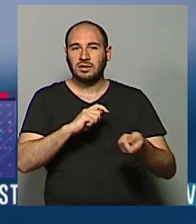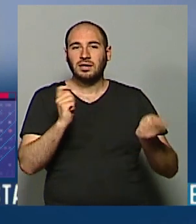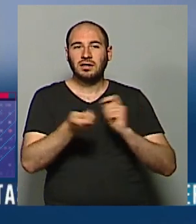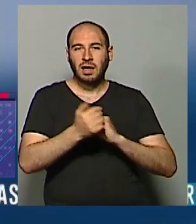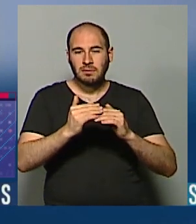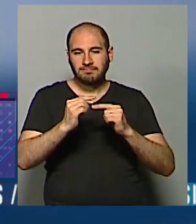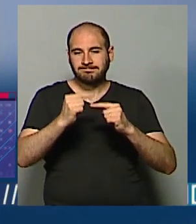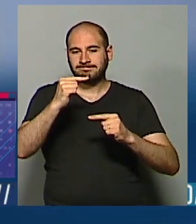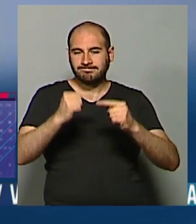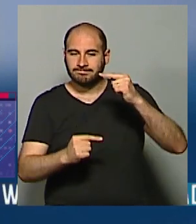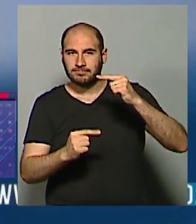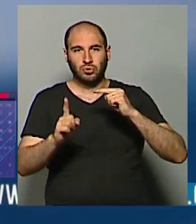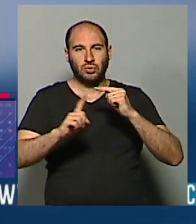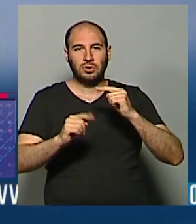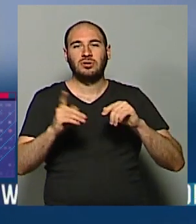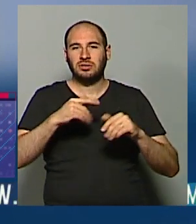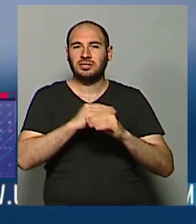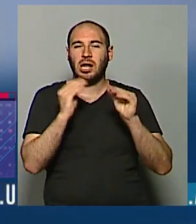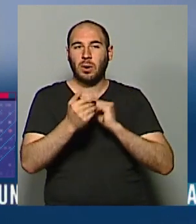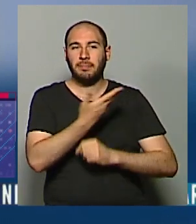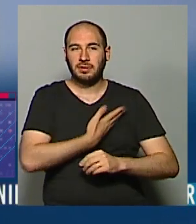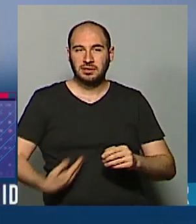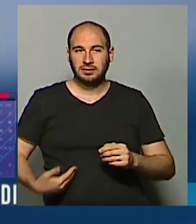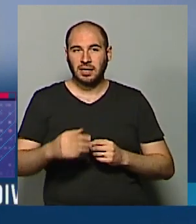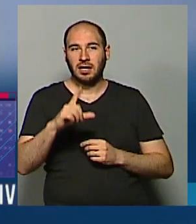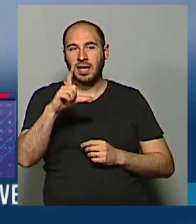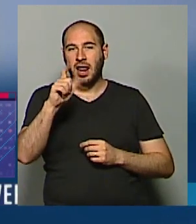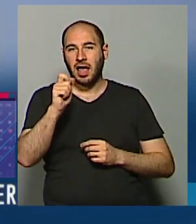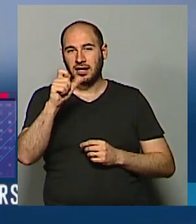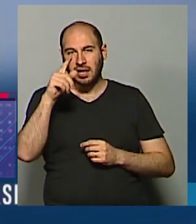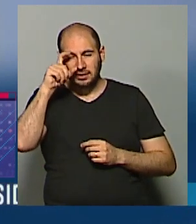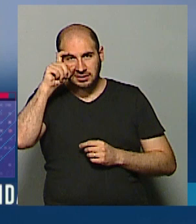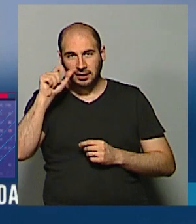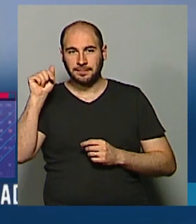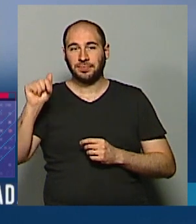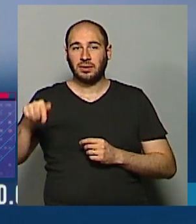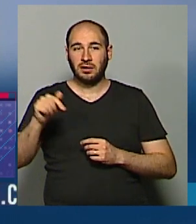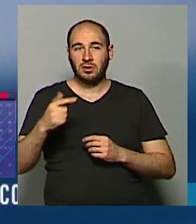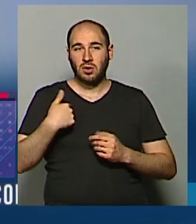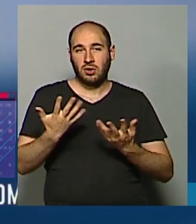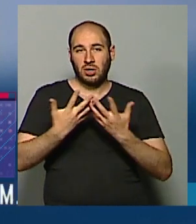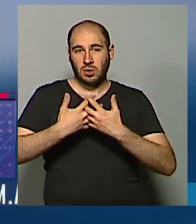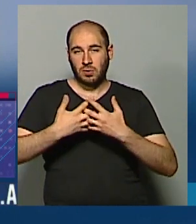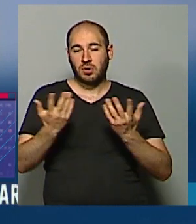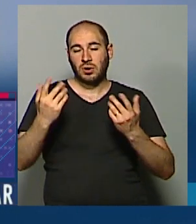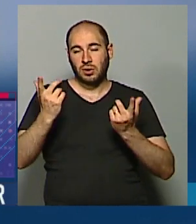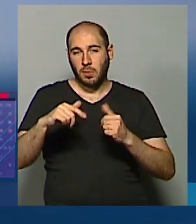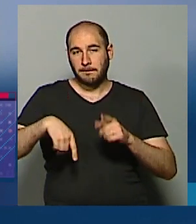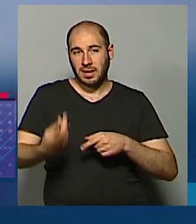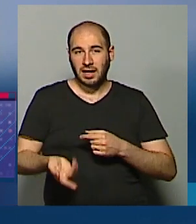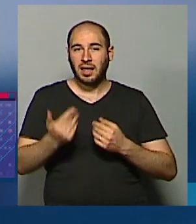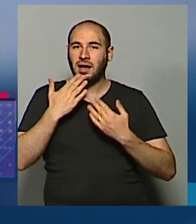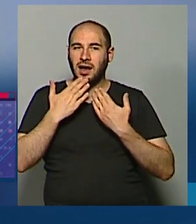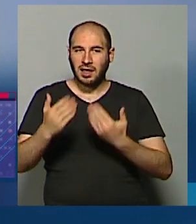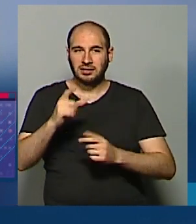la tendencia, por lo tanto saludamos al presidente electo Luis Lacalle Pou, con quien mantendré una reunión mañana. Agradezco de corazón